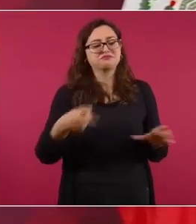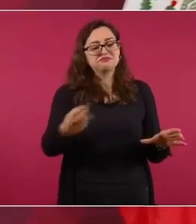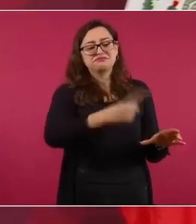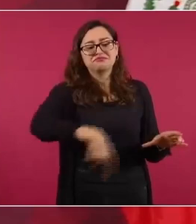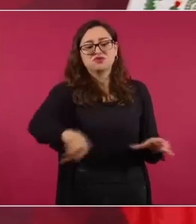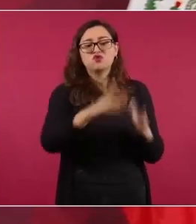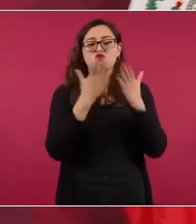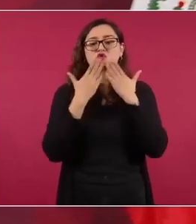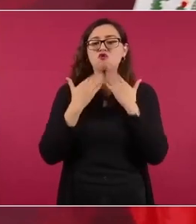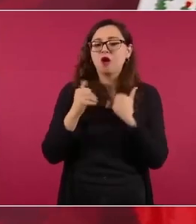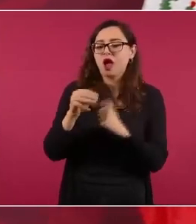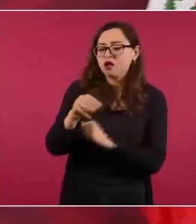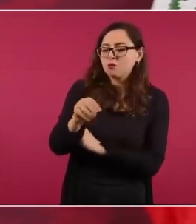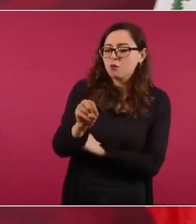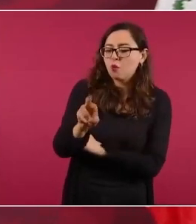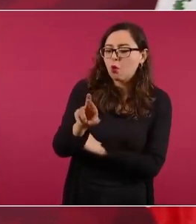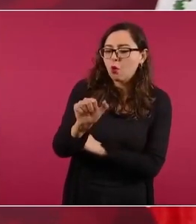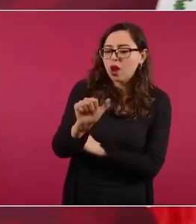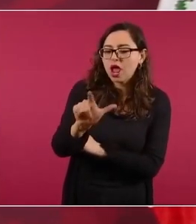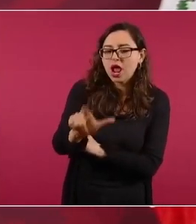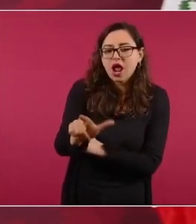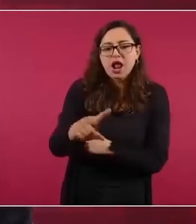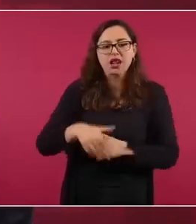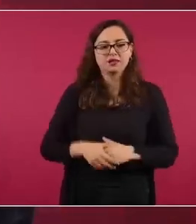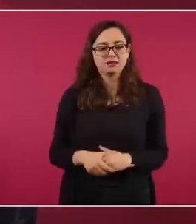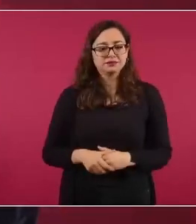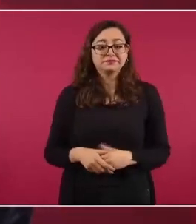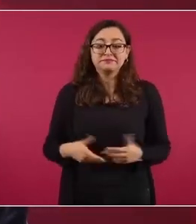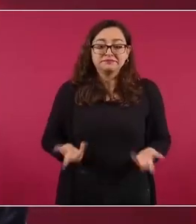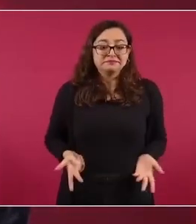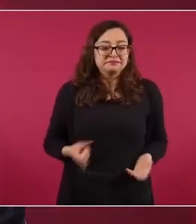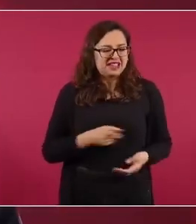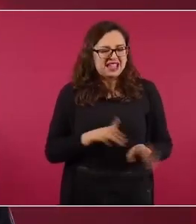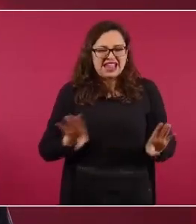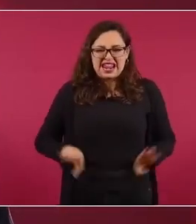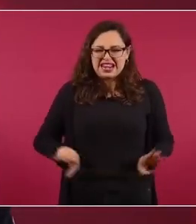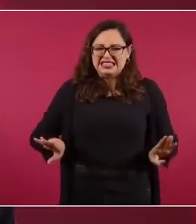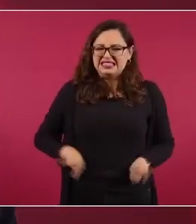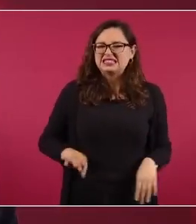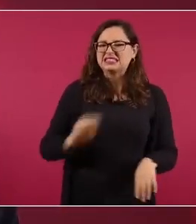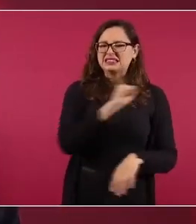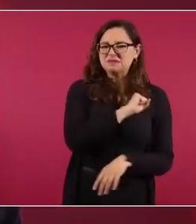No funciona. El que actúa de mala fe